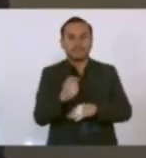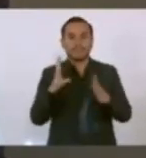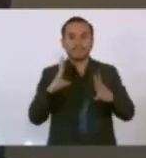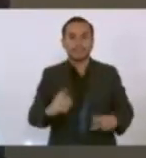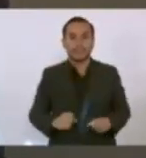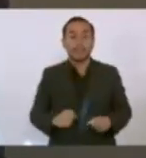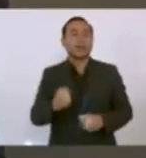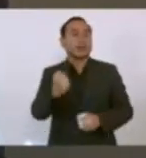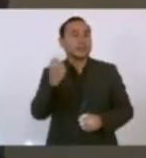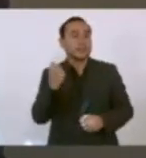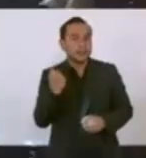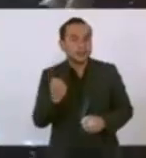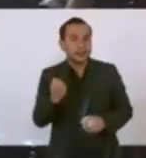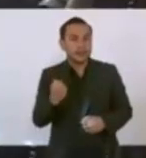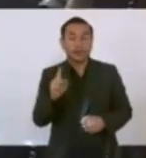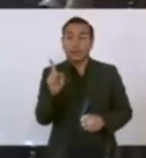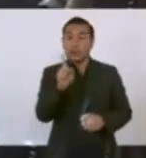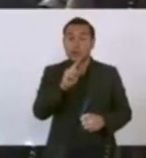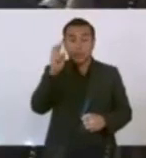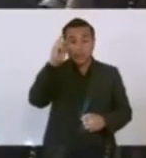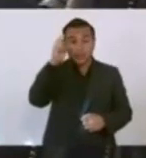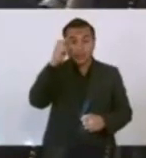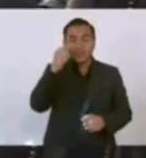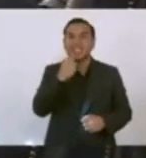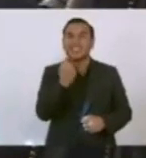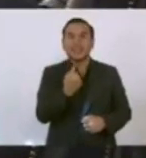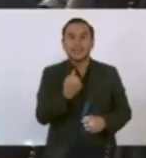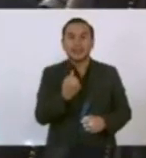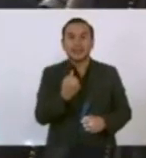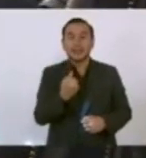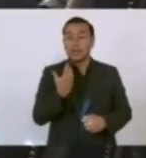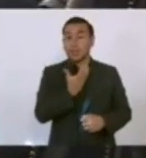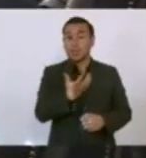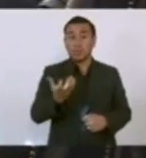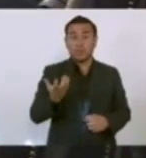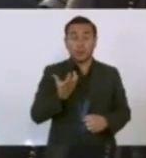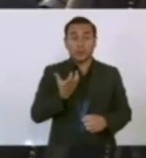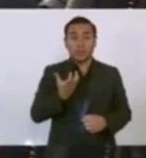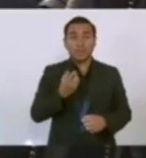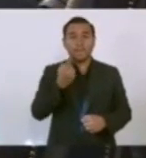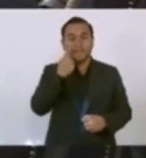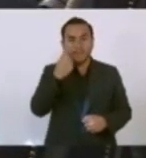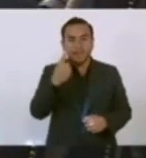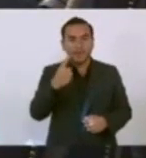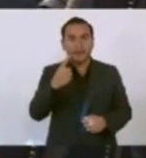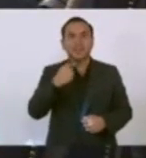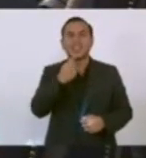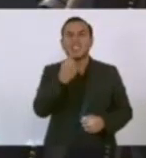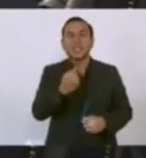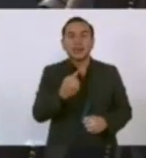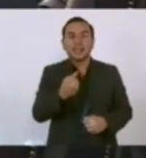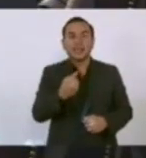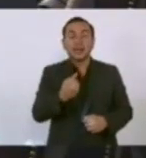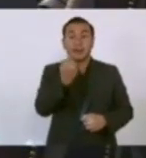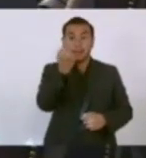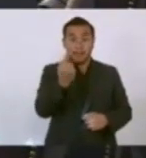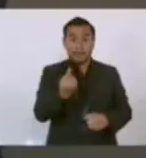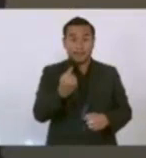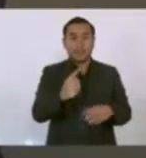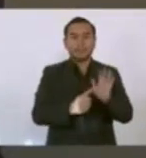Por eso es importante que no solo estén los miembros del gobierno, sino que también esté el representante de la OPS para que él certifique la validez de lo que estoy